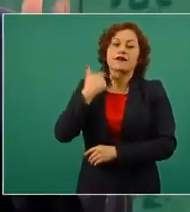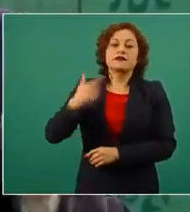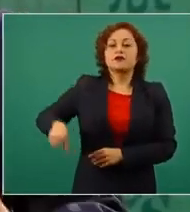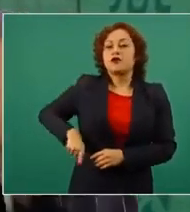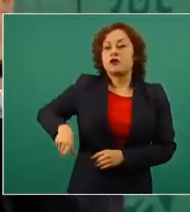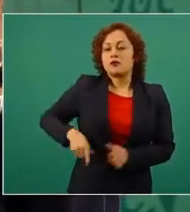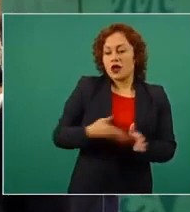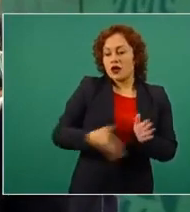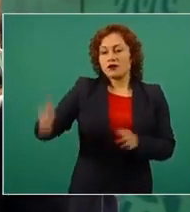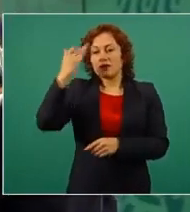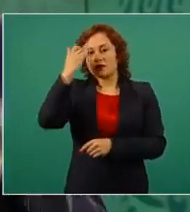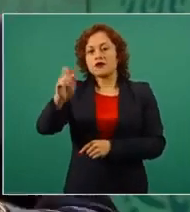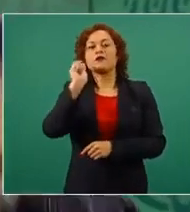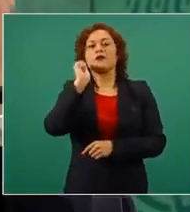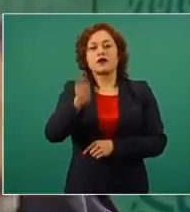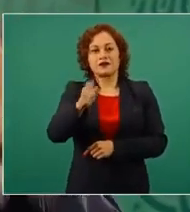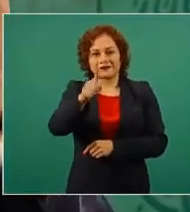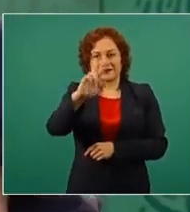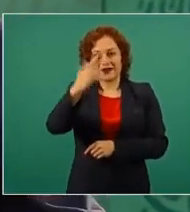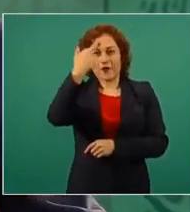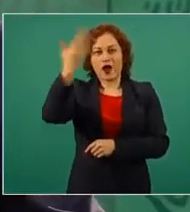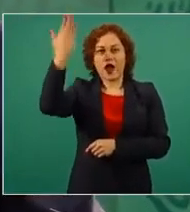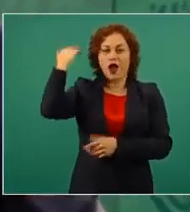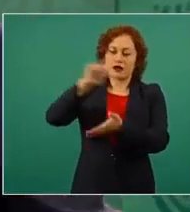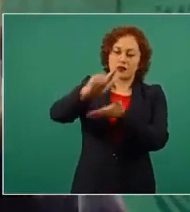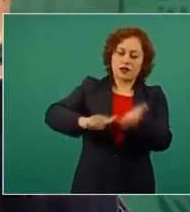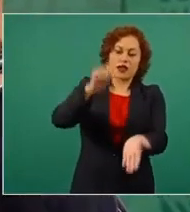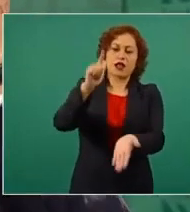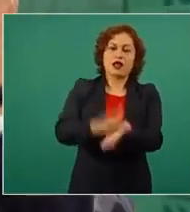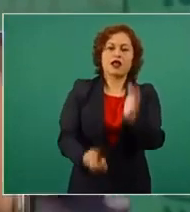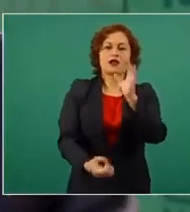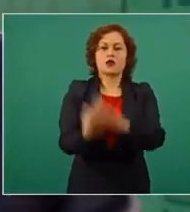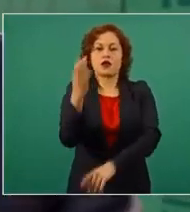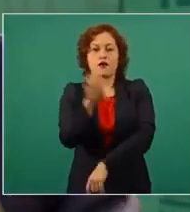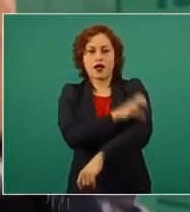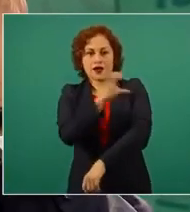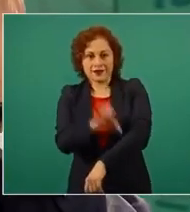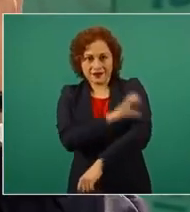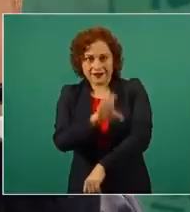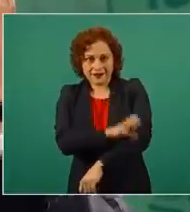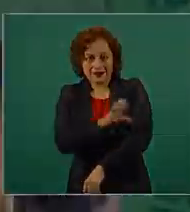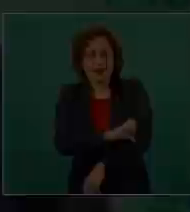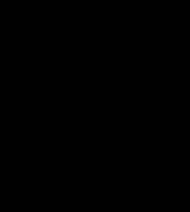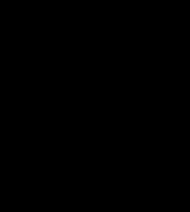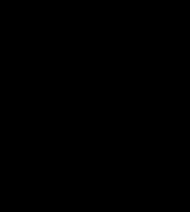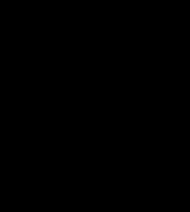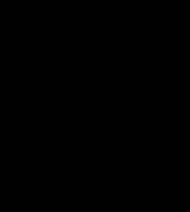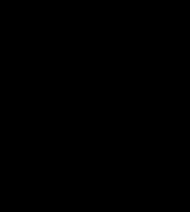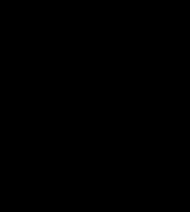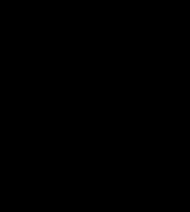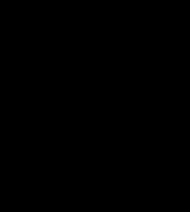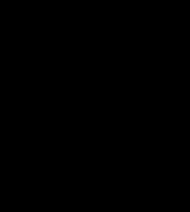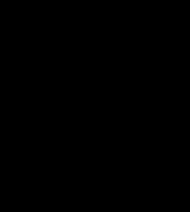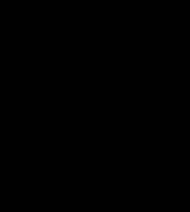de que aprobaron la llamada reforma energética y que profundizaron en la